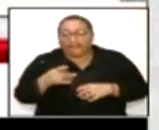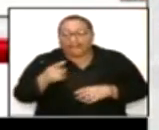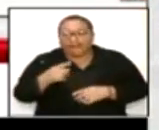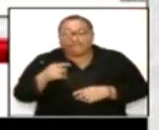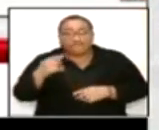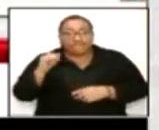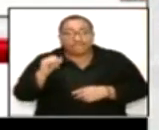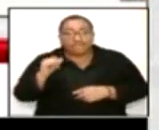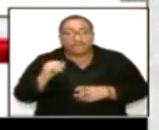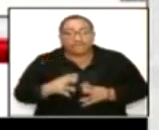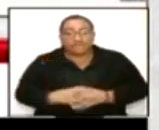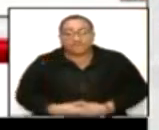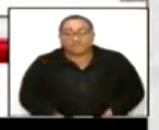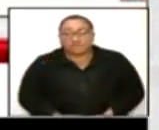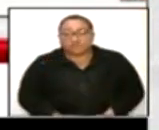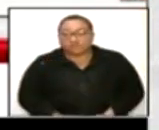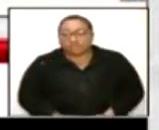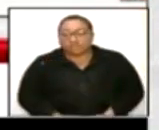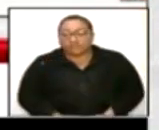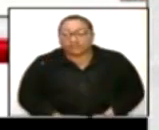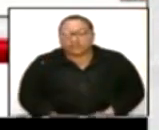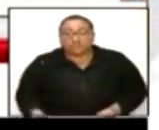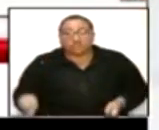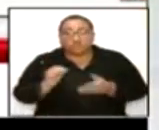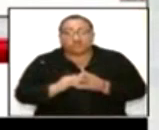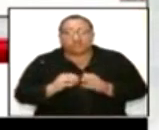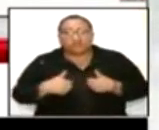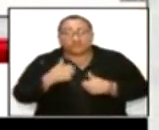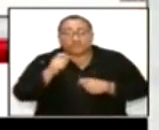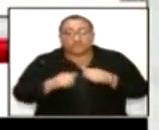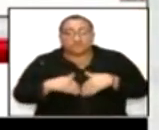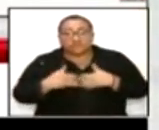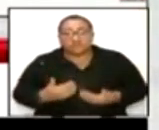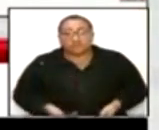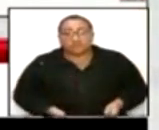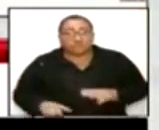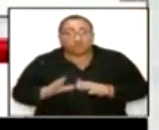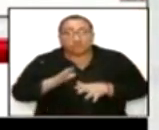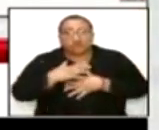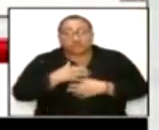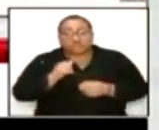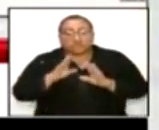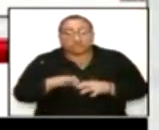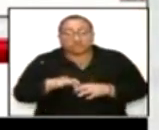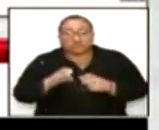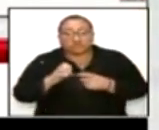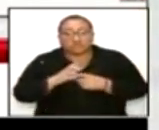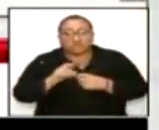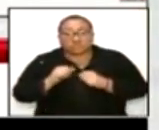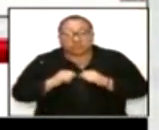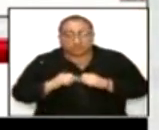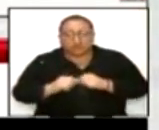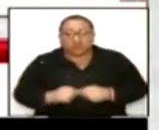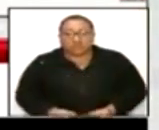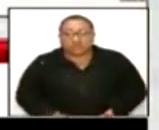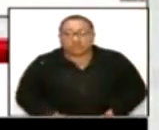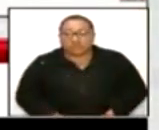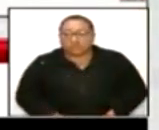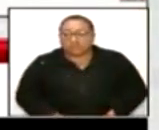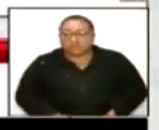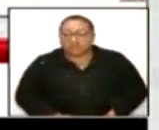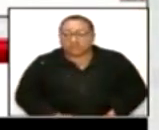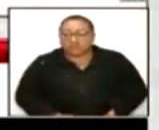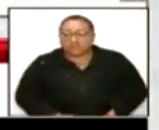cualquier patología materna que ponga en riesgo la vida de la gestante o genere en su salud un mal grave y permanente,